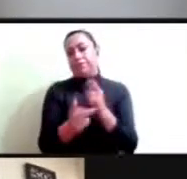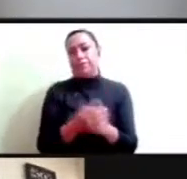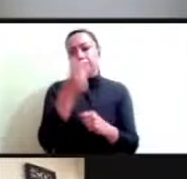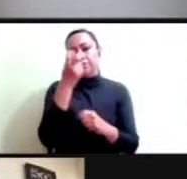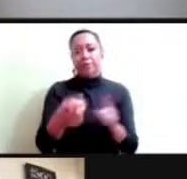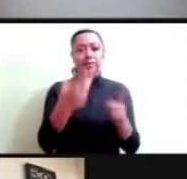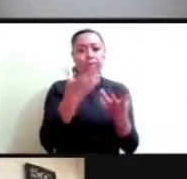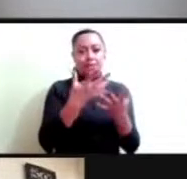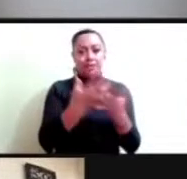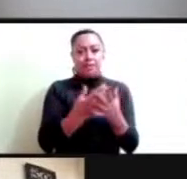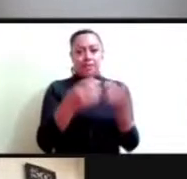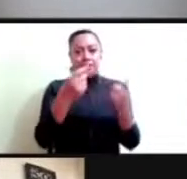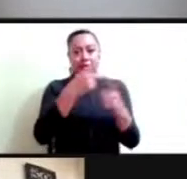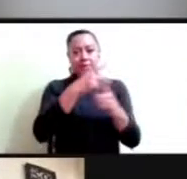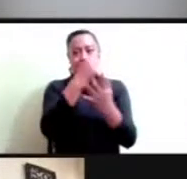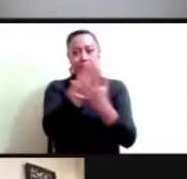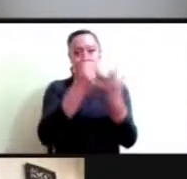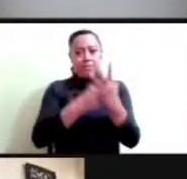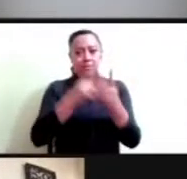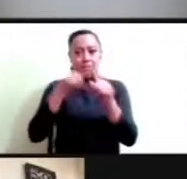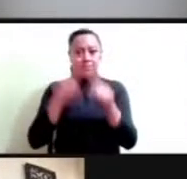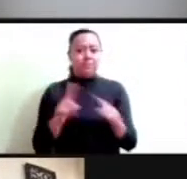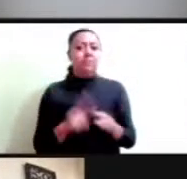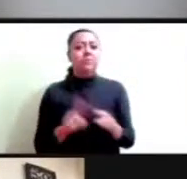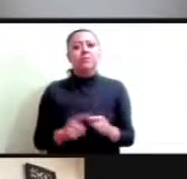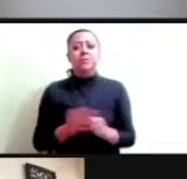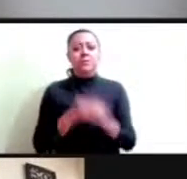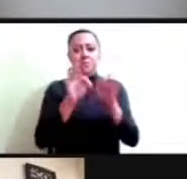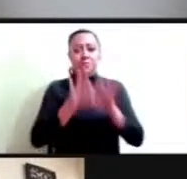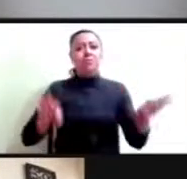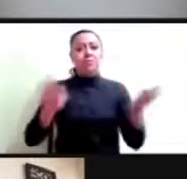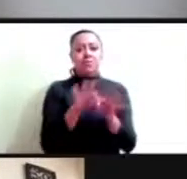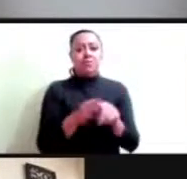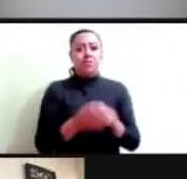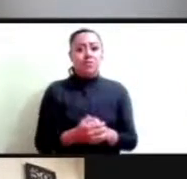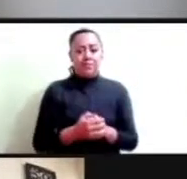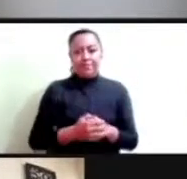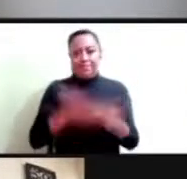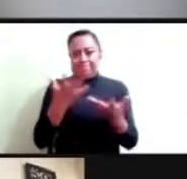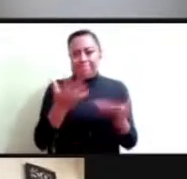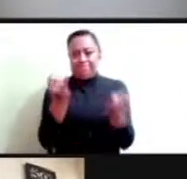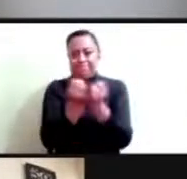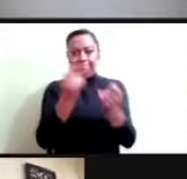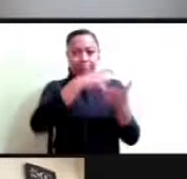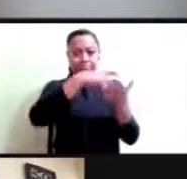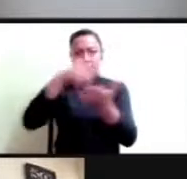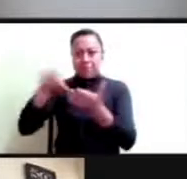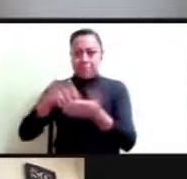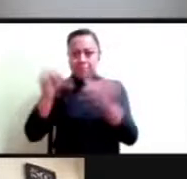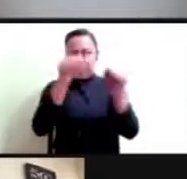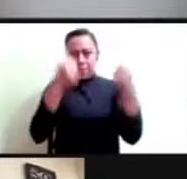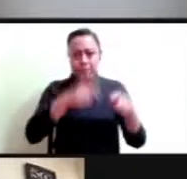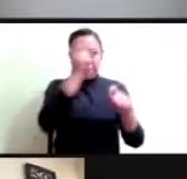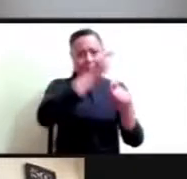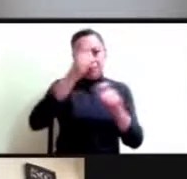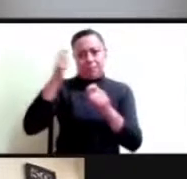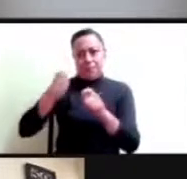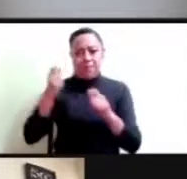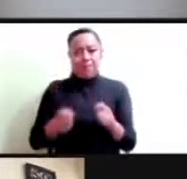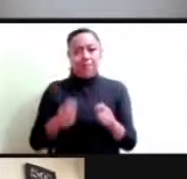es importante mencionar que la compra de artesanías por parte del turismo que visita nuestro